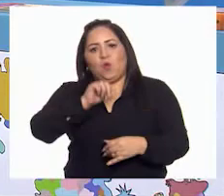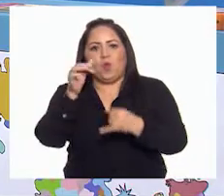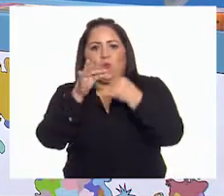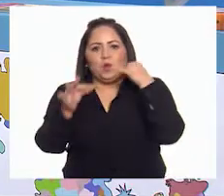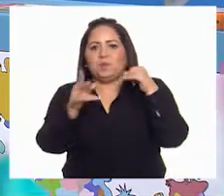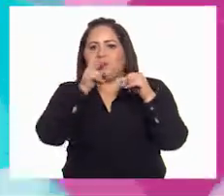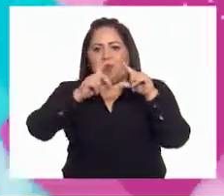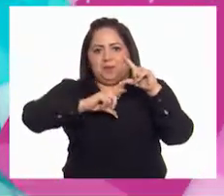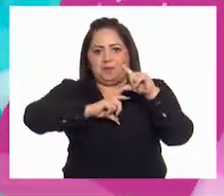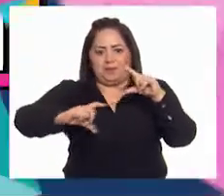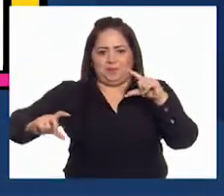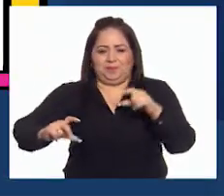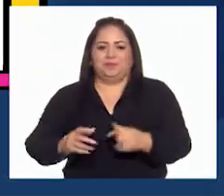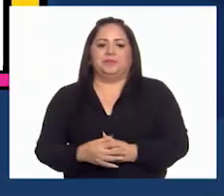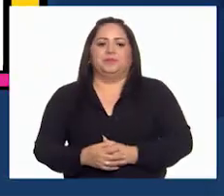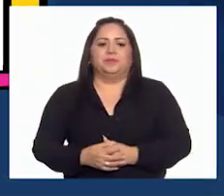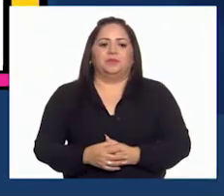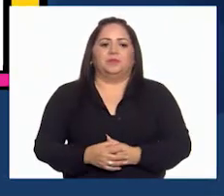última estrofa.